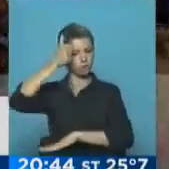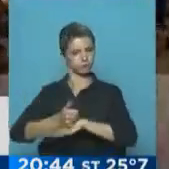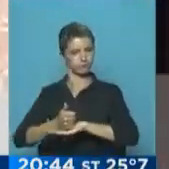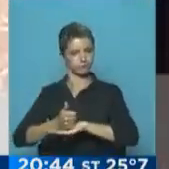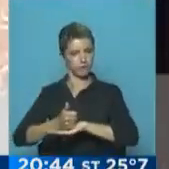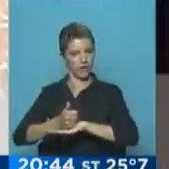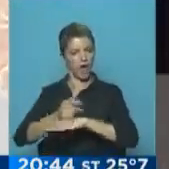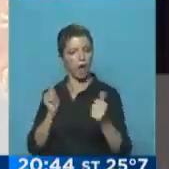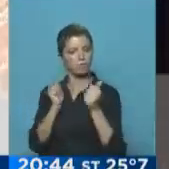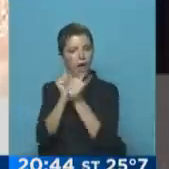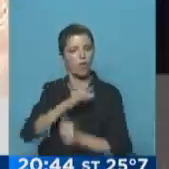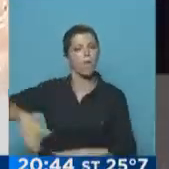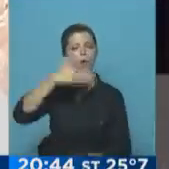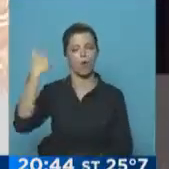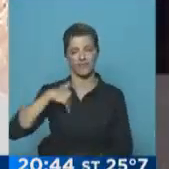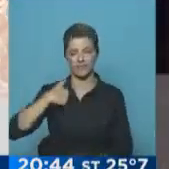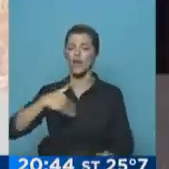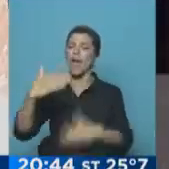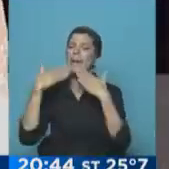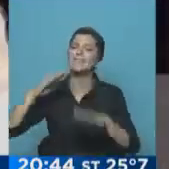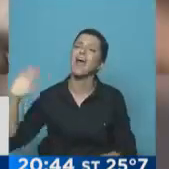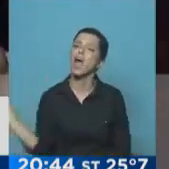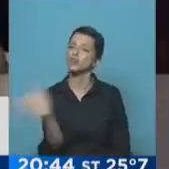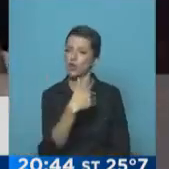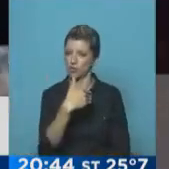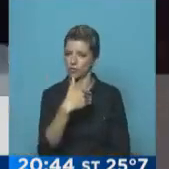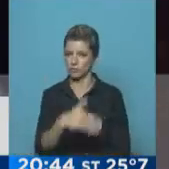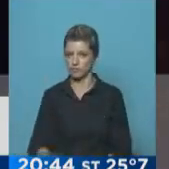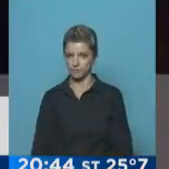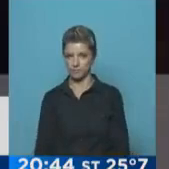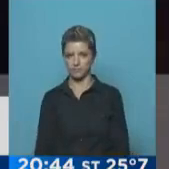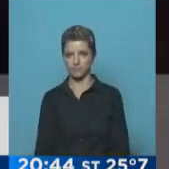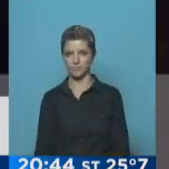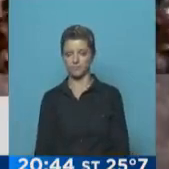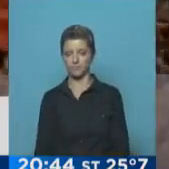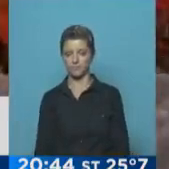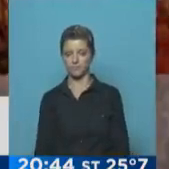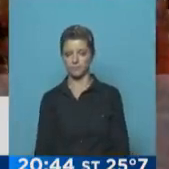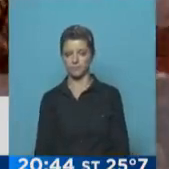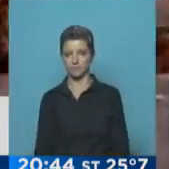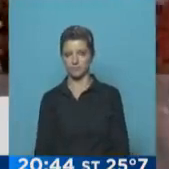junto a ustedes. Gracias a todos.